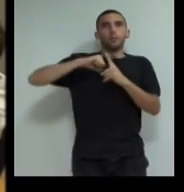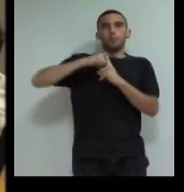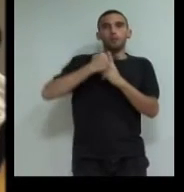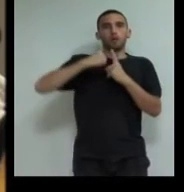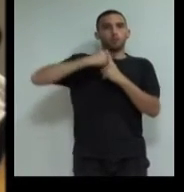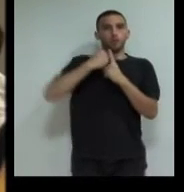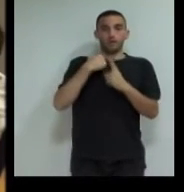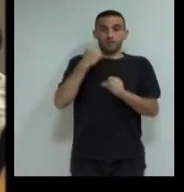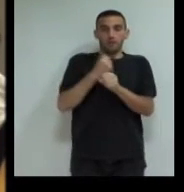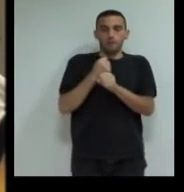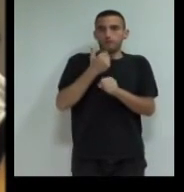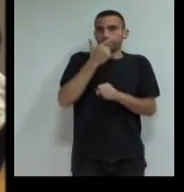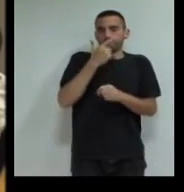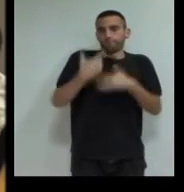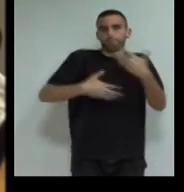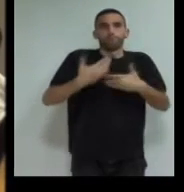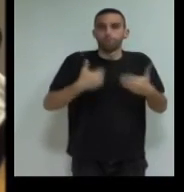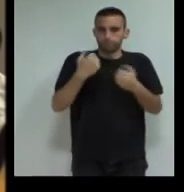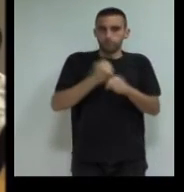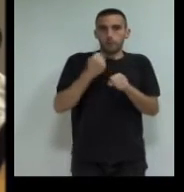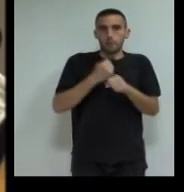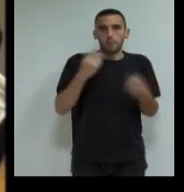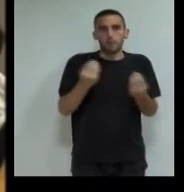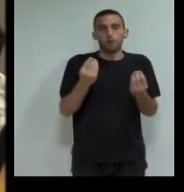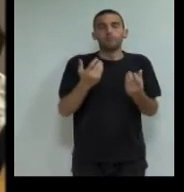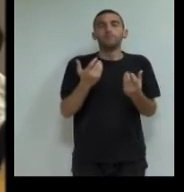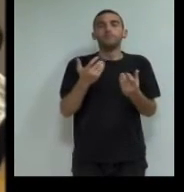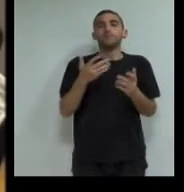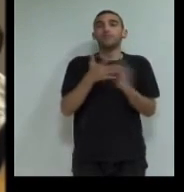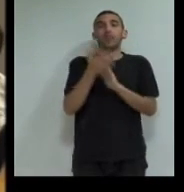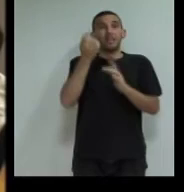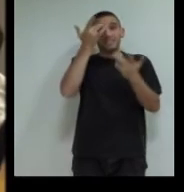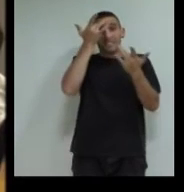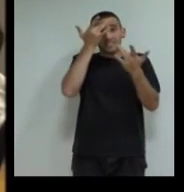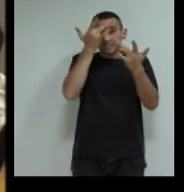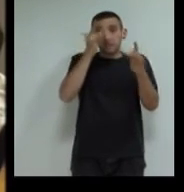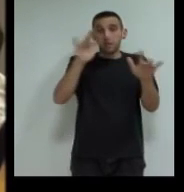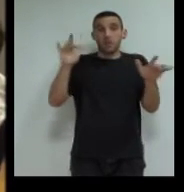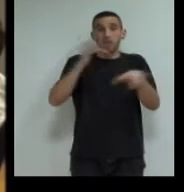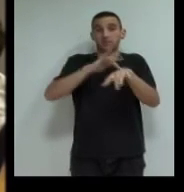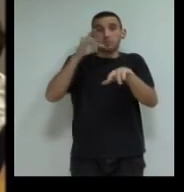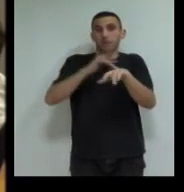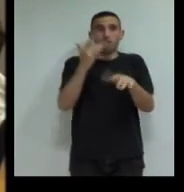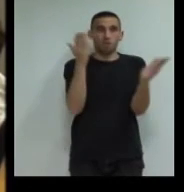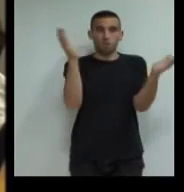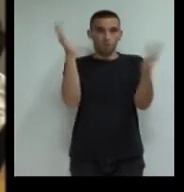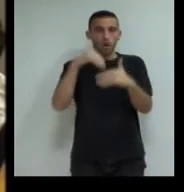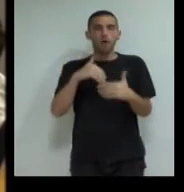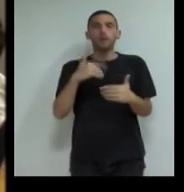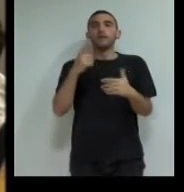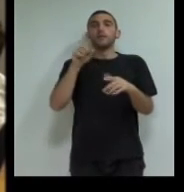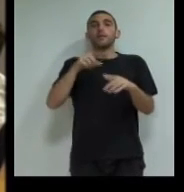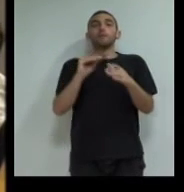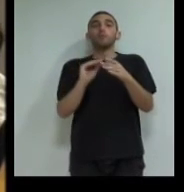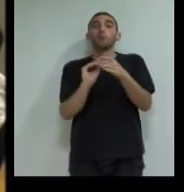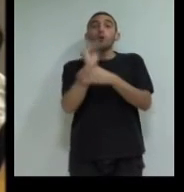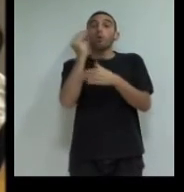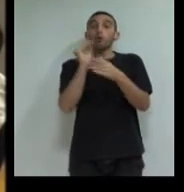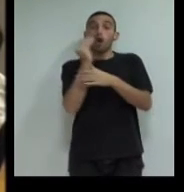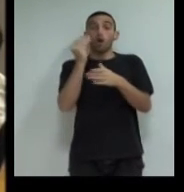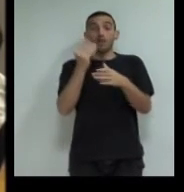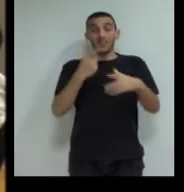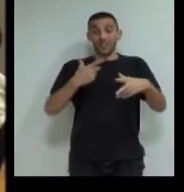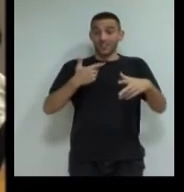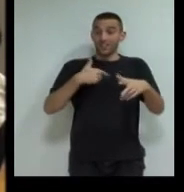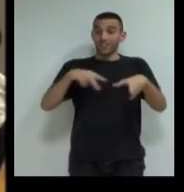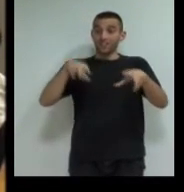qué? Porque dada esa poca sensibilidad y dada sobre todo porque es verdad que las producciones no siempre se acaban cuando están previstas los